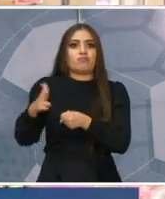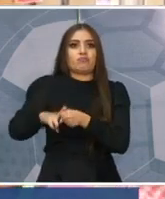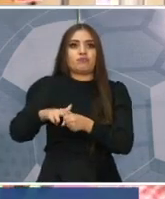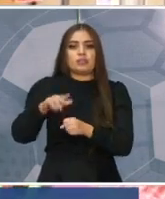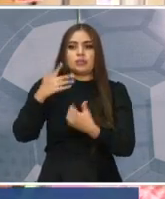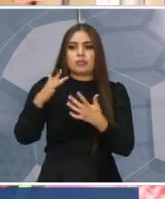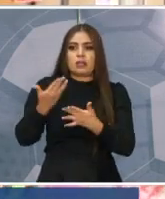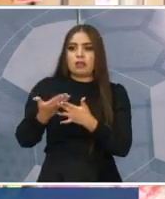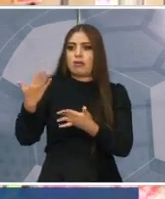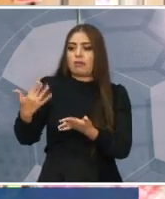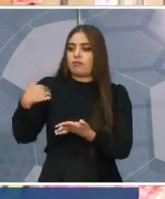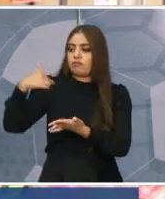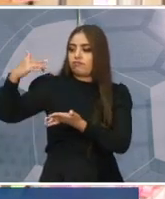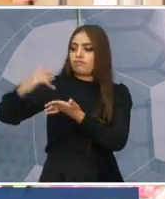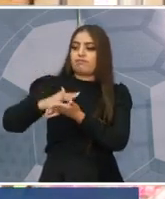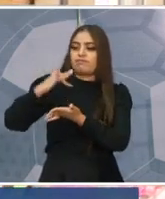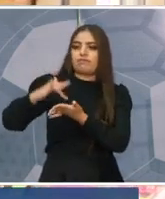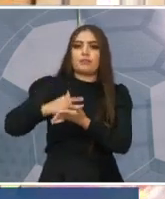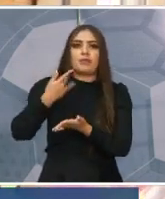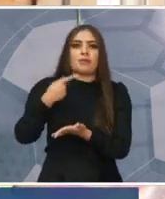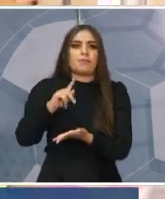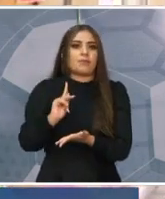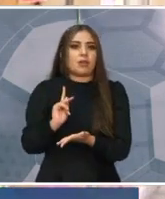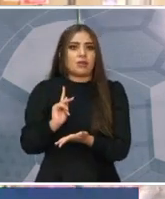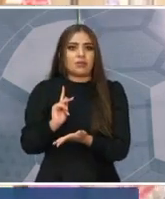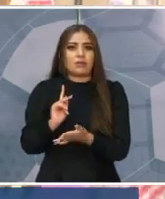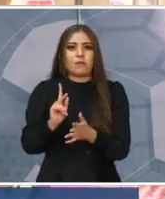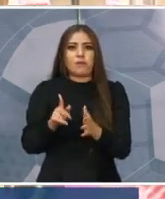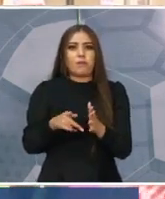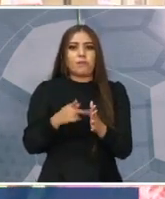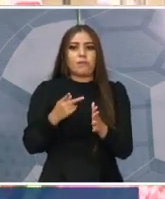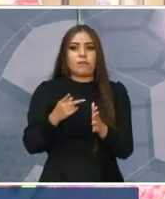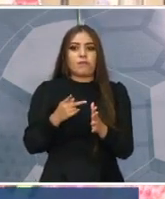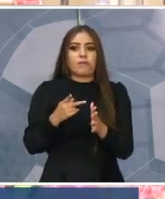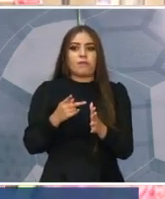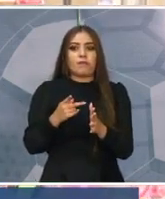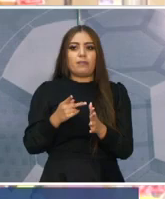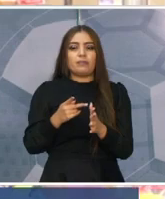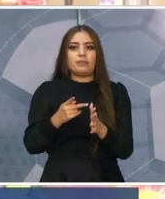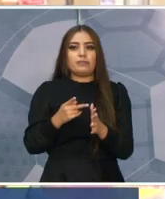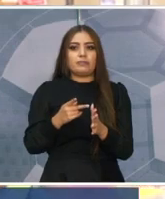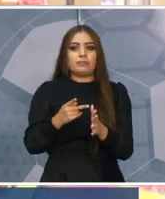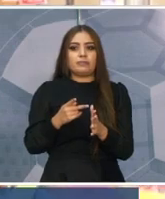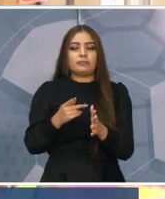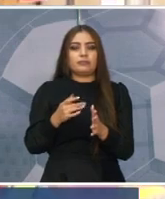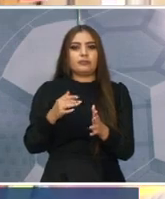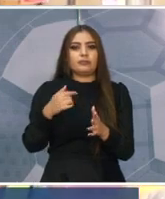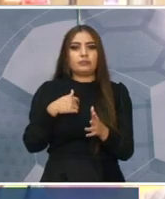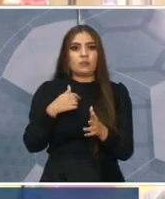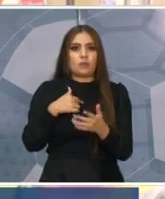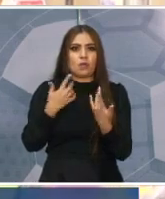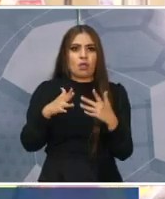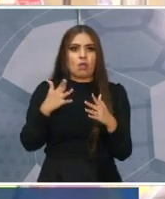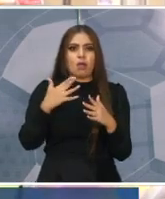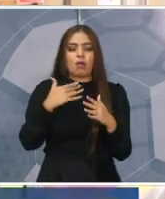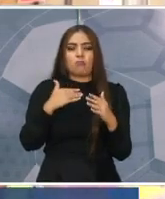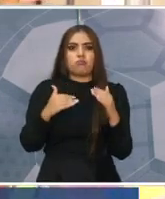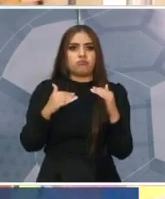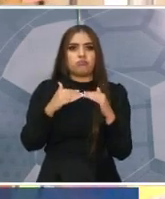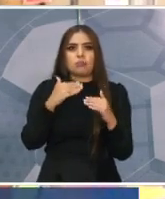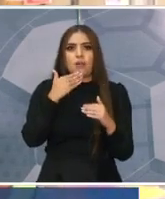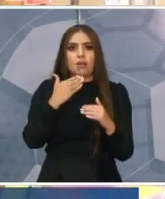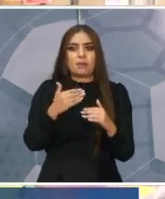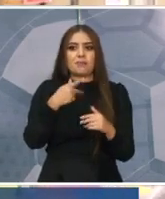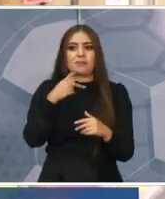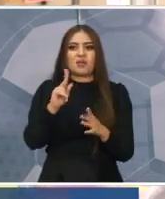anteriores, pero ya me había anivelado, pero vuelvo a que me está sucediendo